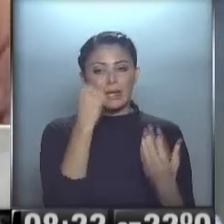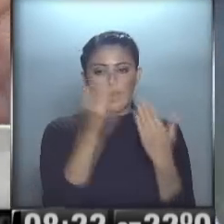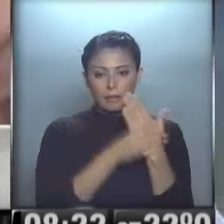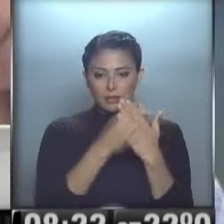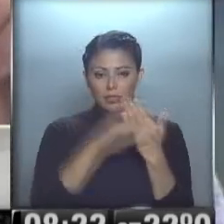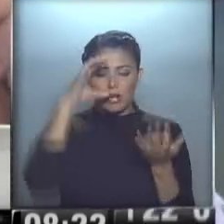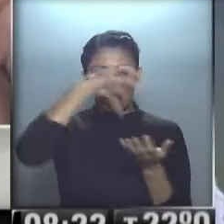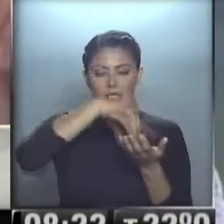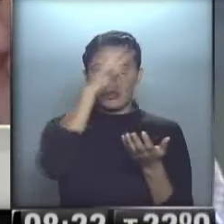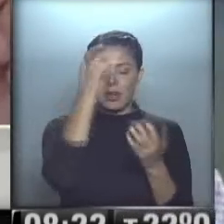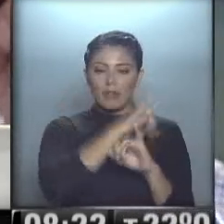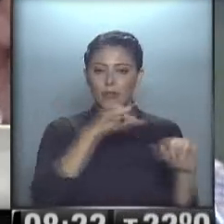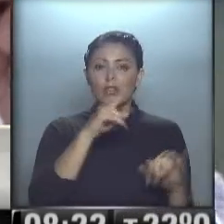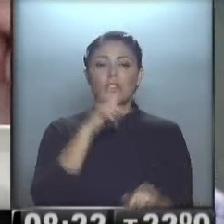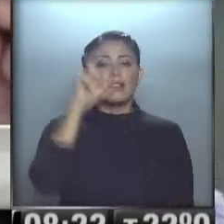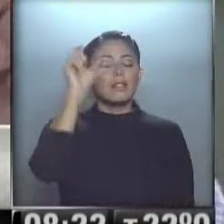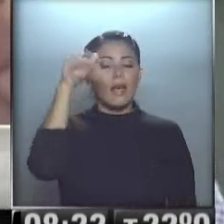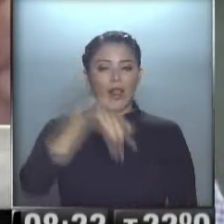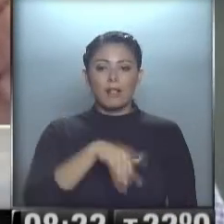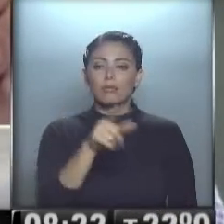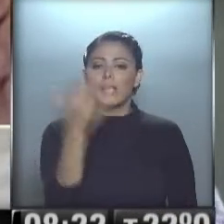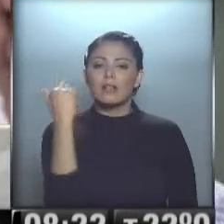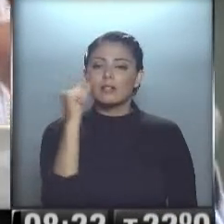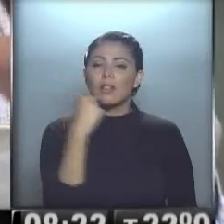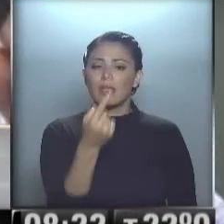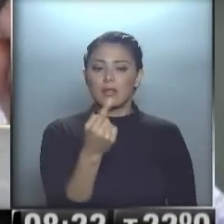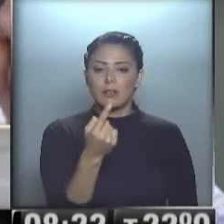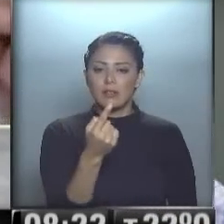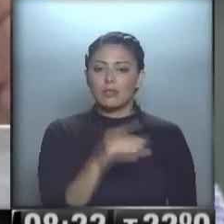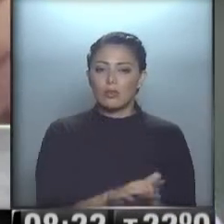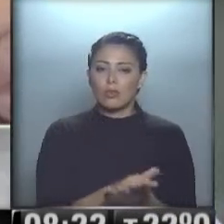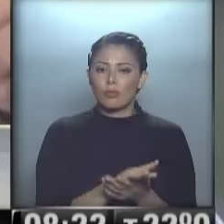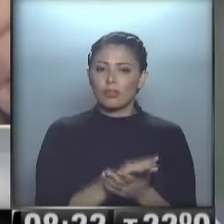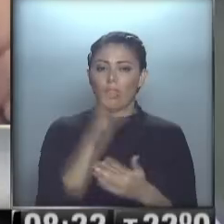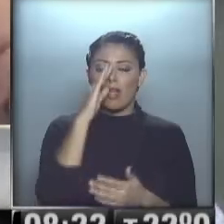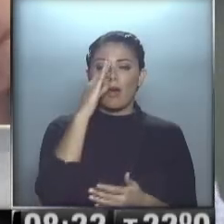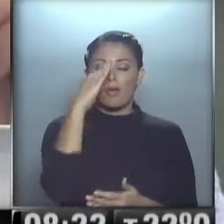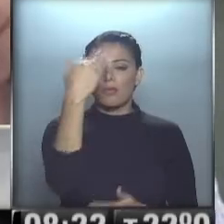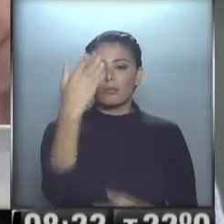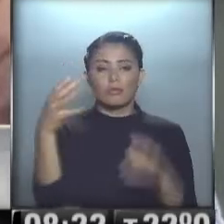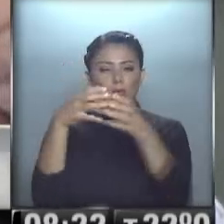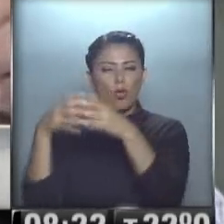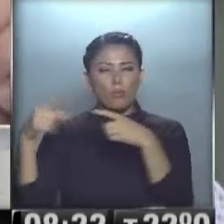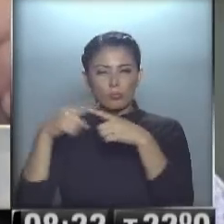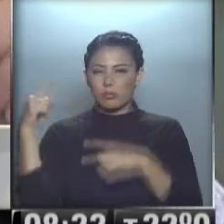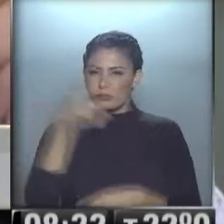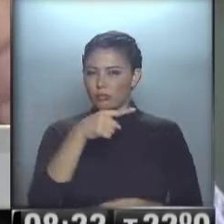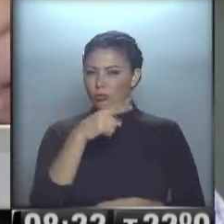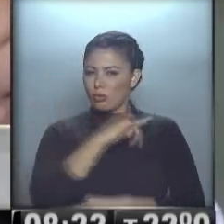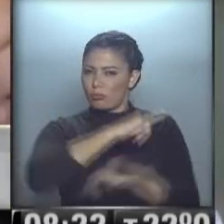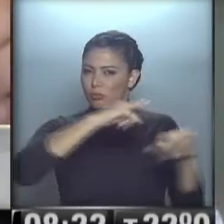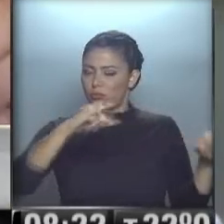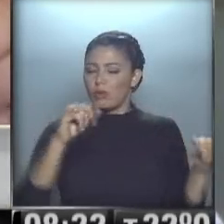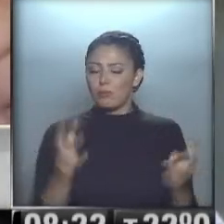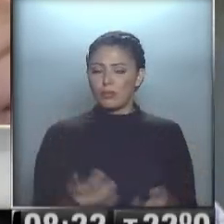leiris agencia Nacional de noticias telam usted recién hacía referencia a las proyecciones de las usinas opositoras Y en este sentido a